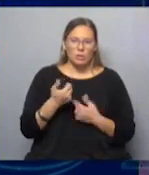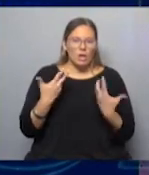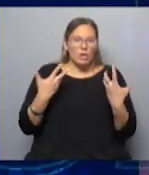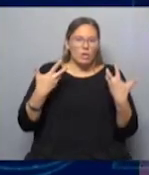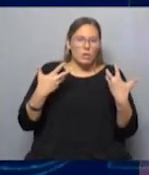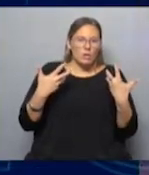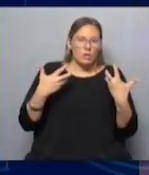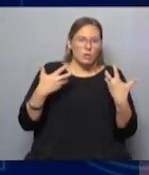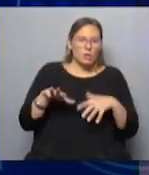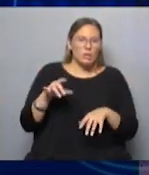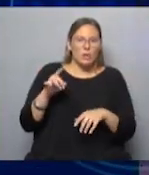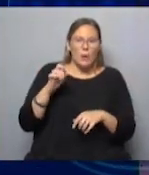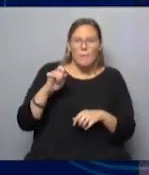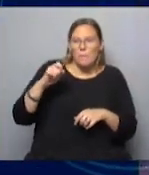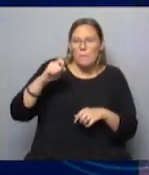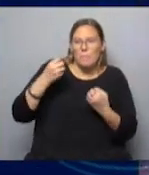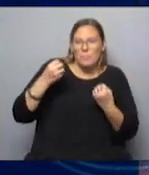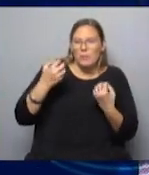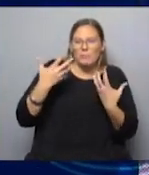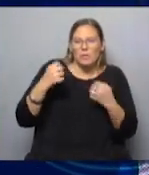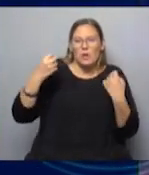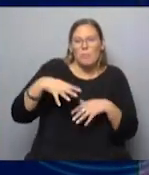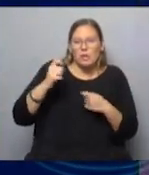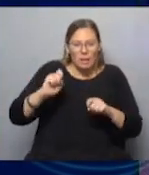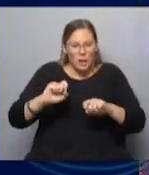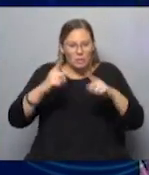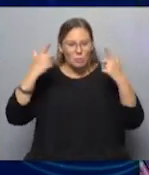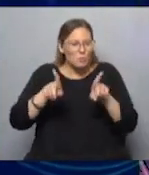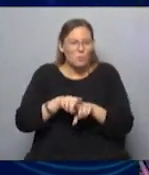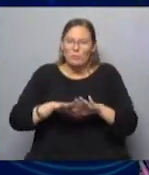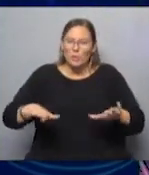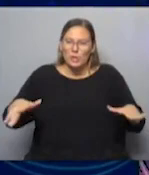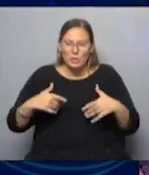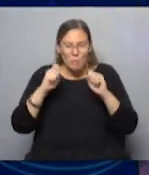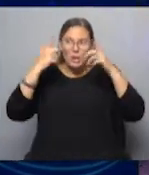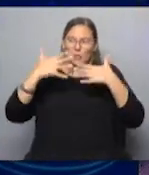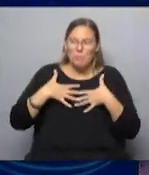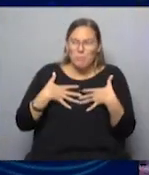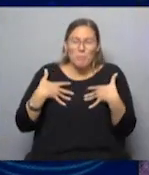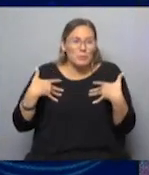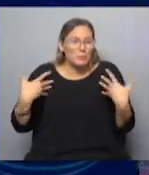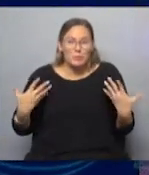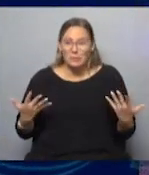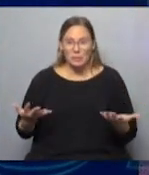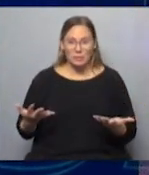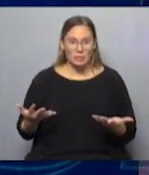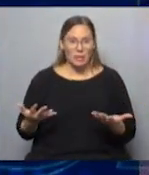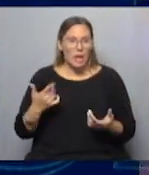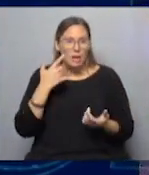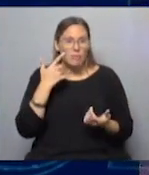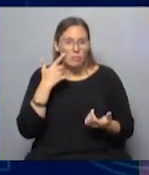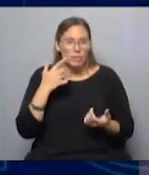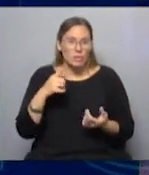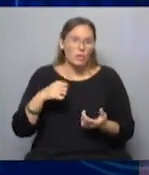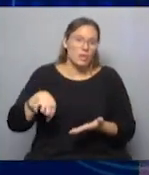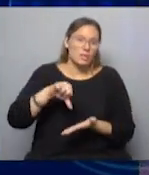de asombro que tienen los niños yo me sigo asombrado ante todo me emociono aunque cualquier cosa he vivido cosas en